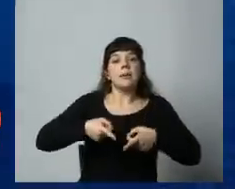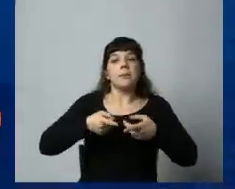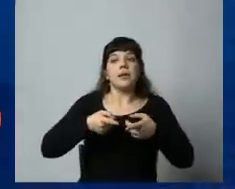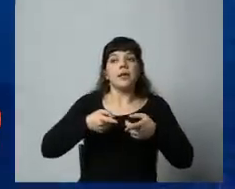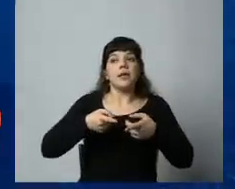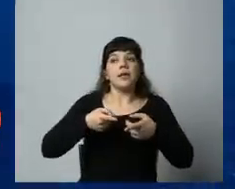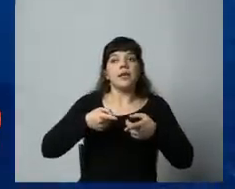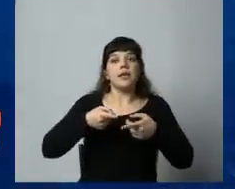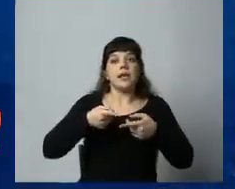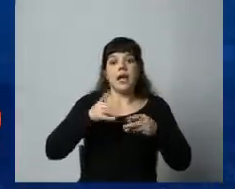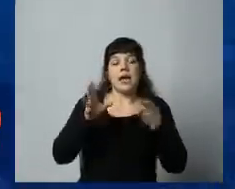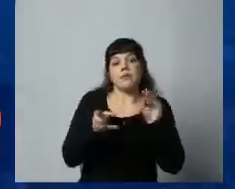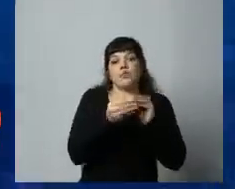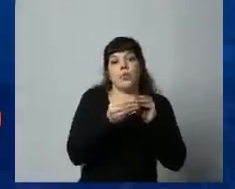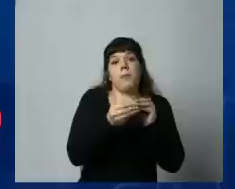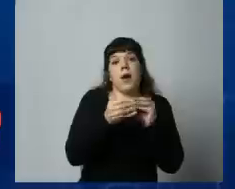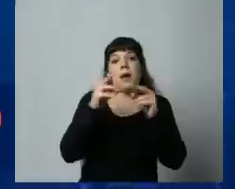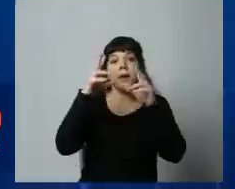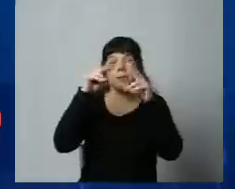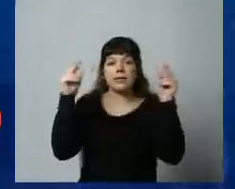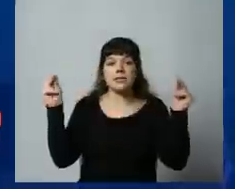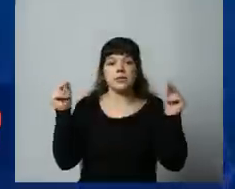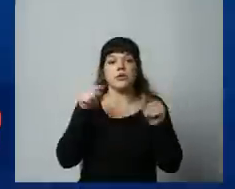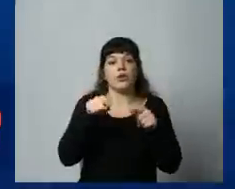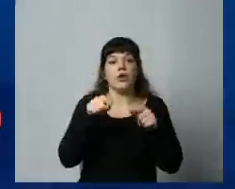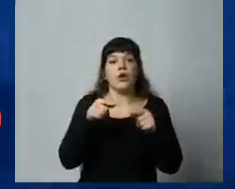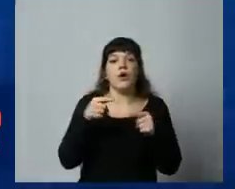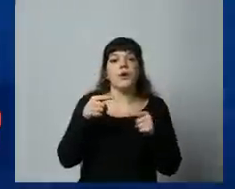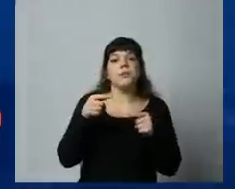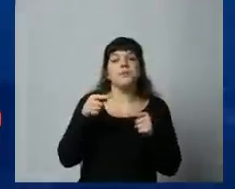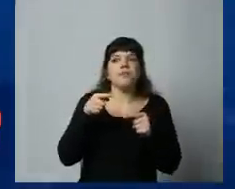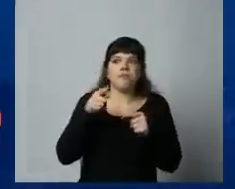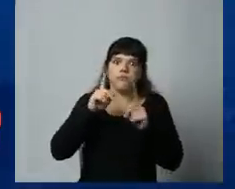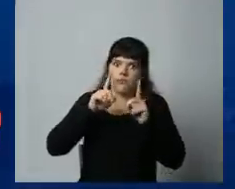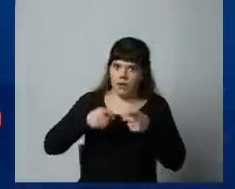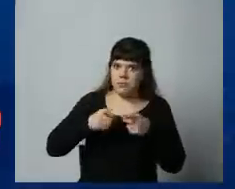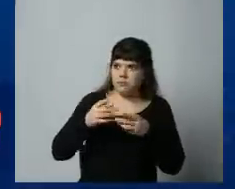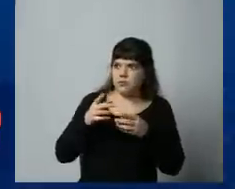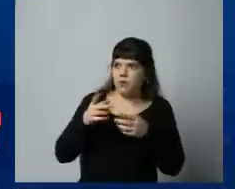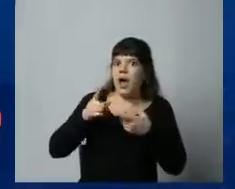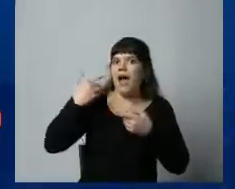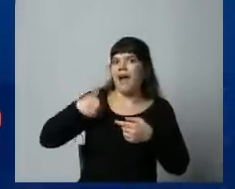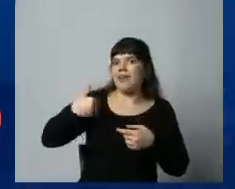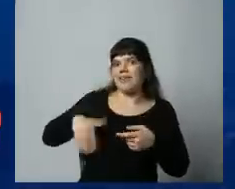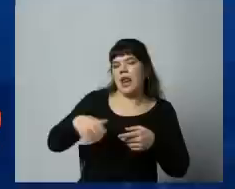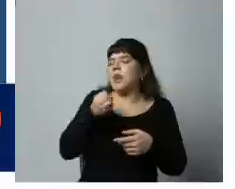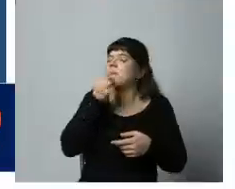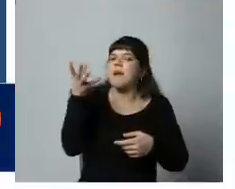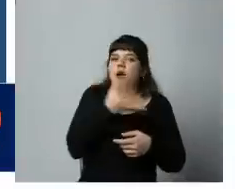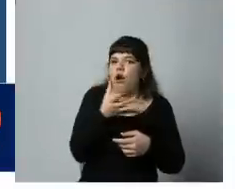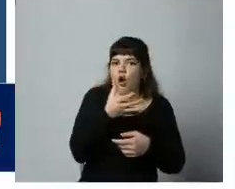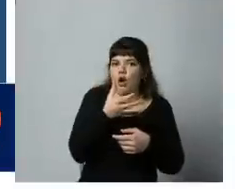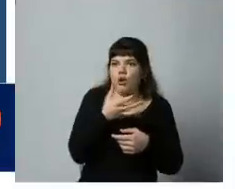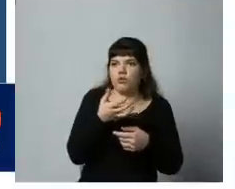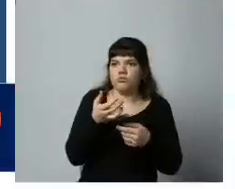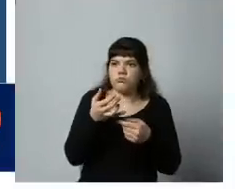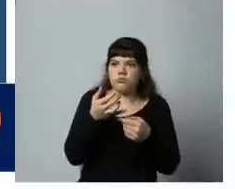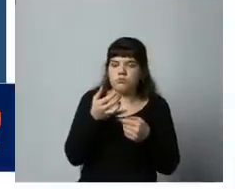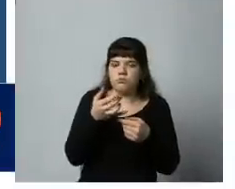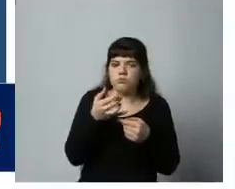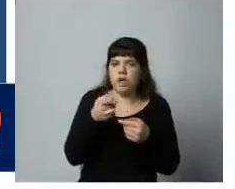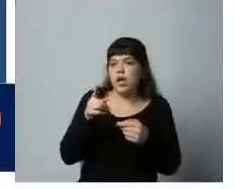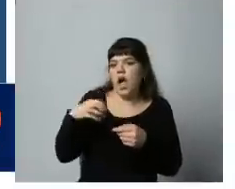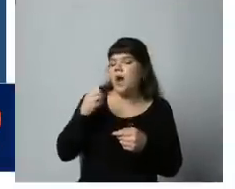queene un índice más alto o sea el que más medidas tomó Argentina también relacionado con la evolución sanitaria de la pandemia que llegaba a casi